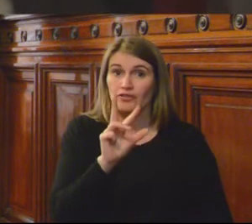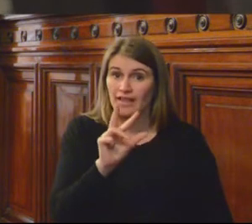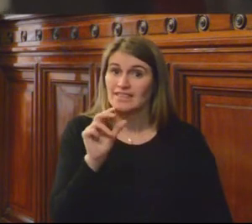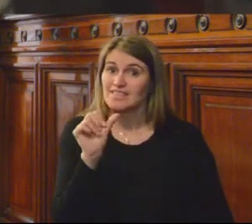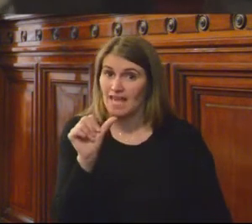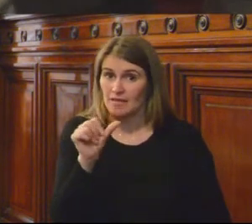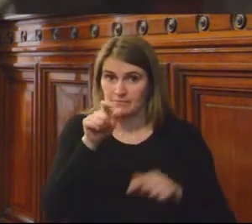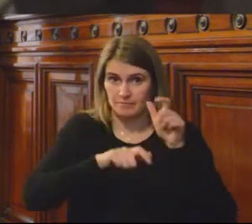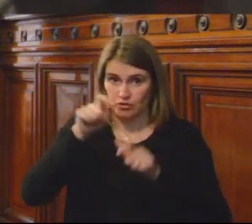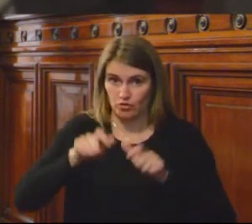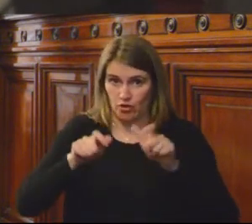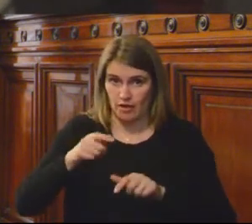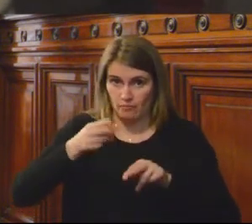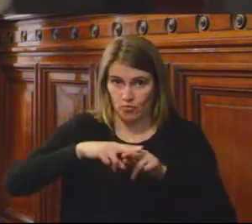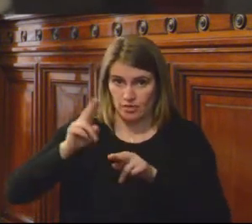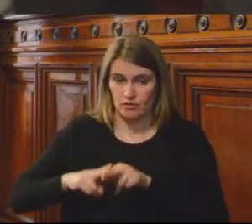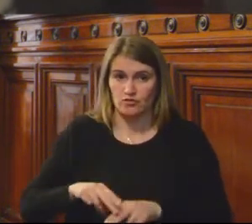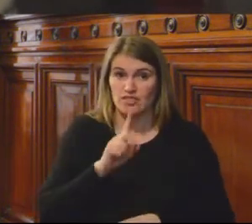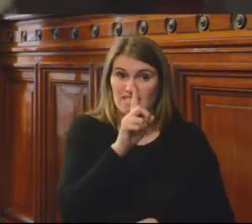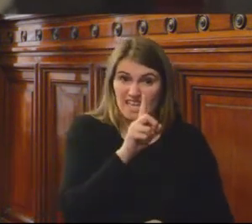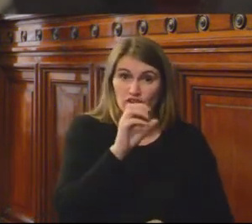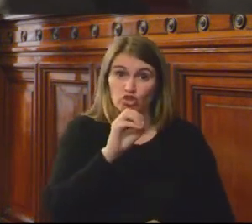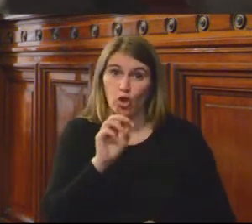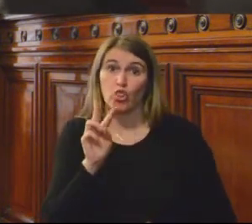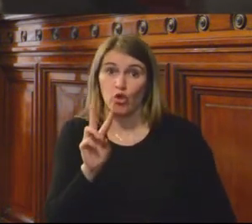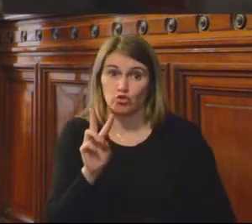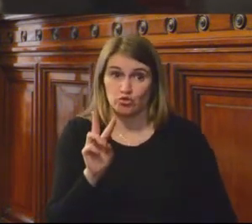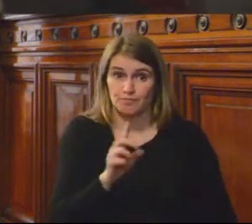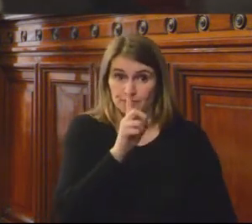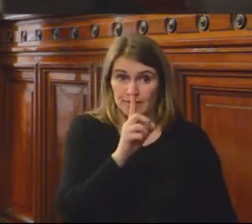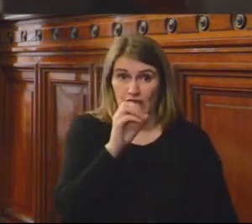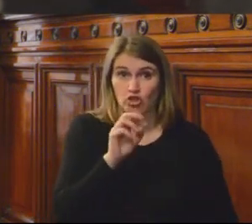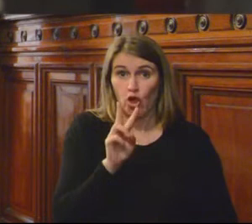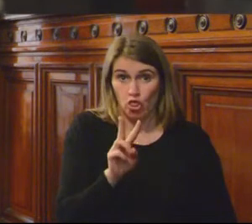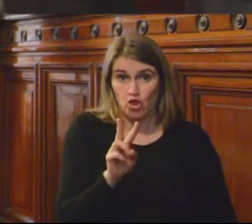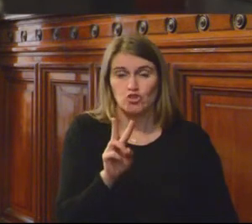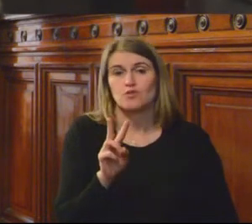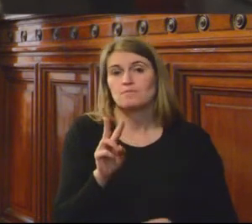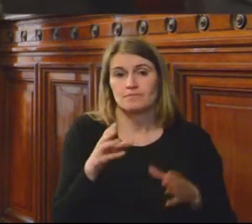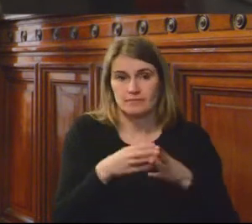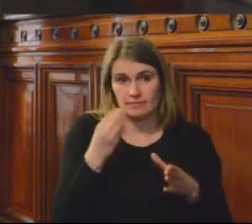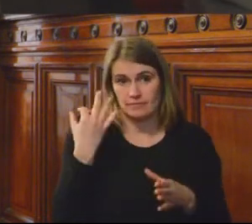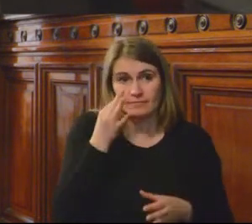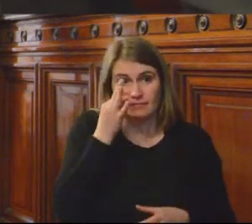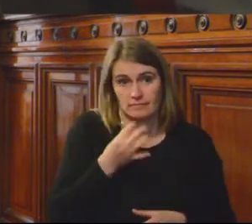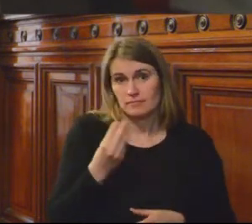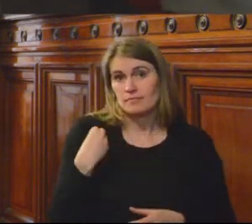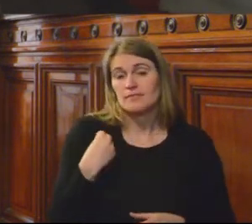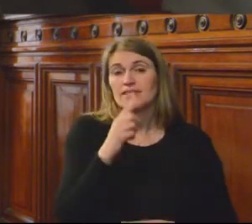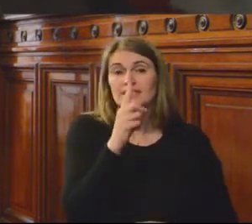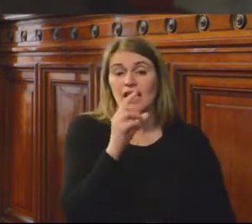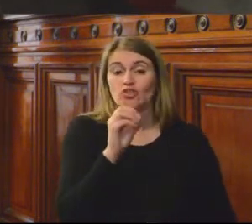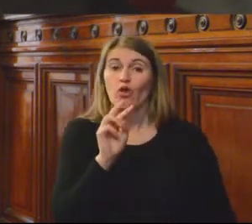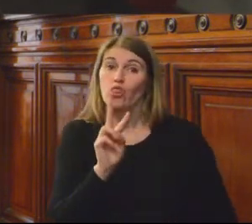136 personas, 102, y estas son cifras y datos aportados por la Fiscalía General de la República,